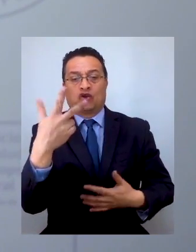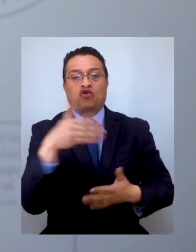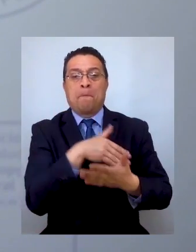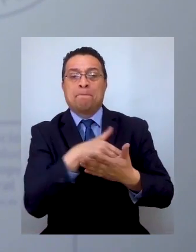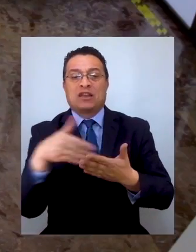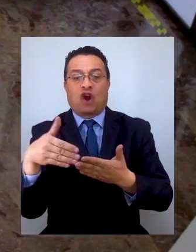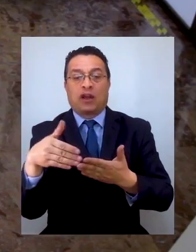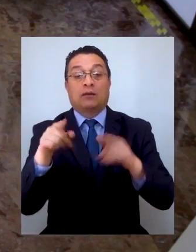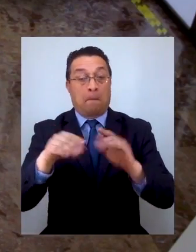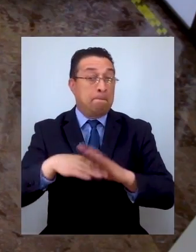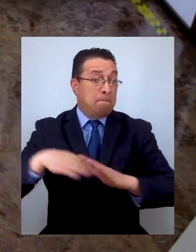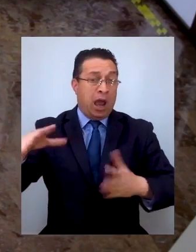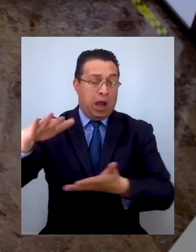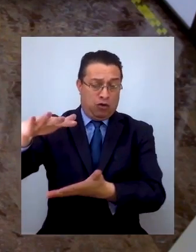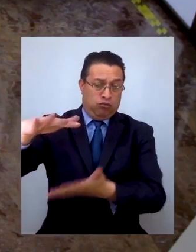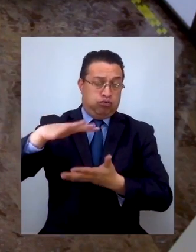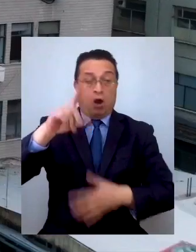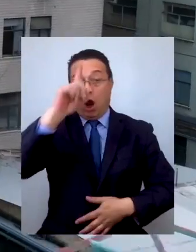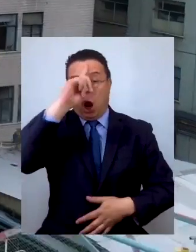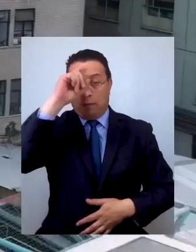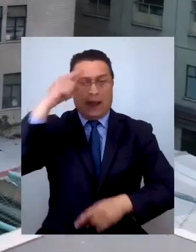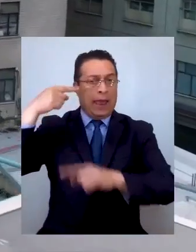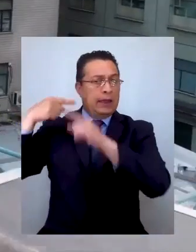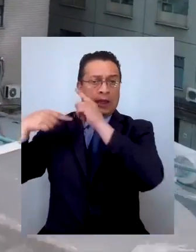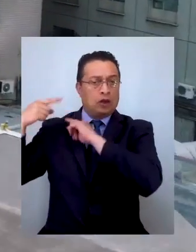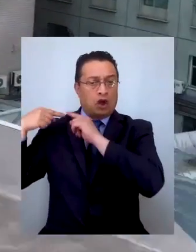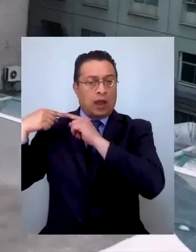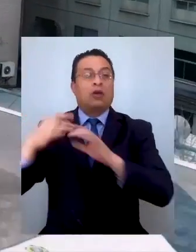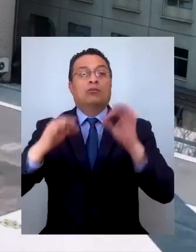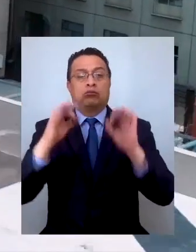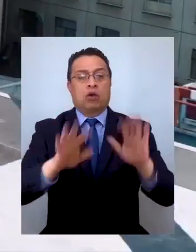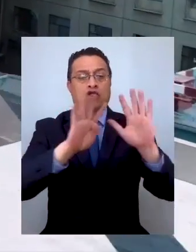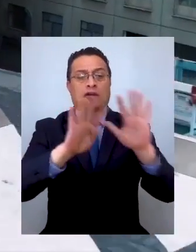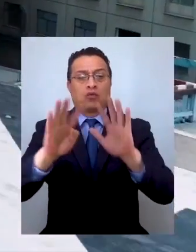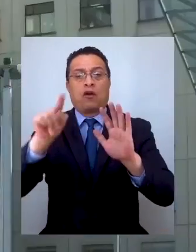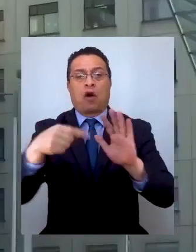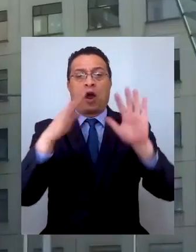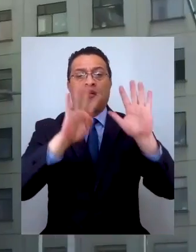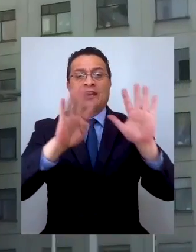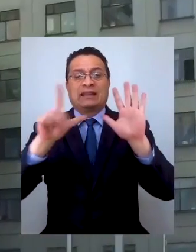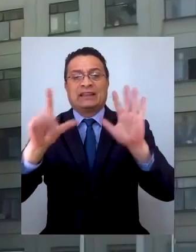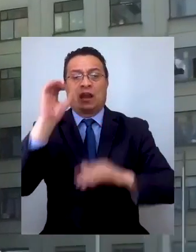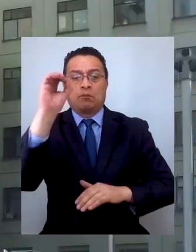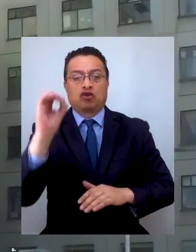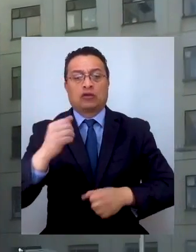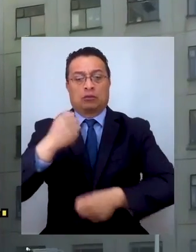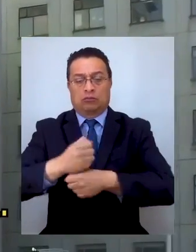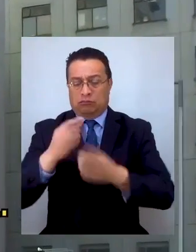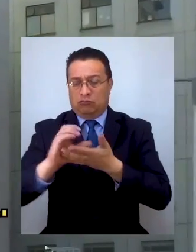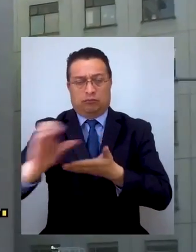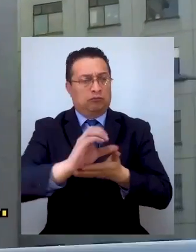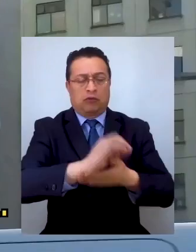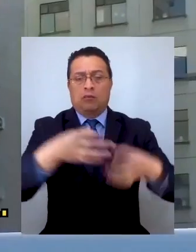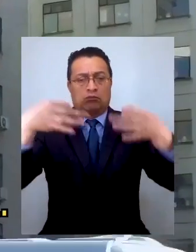84.948 millones de pesos, lejos la cifra más alta para el hospital en su historia, asegurando un 99,97% de